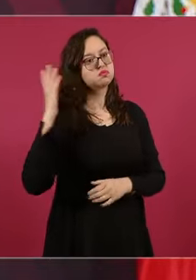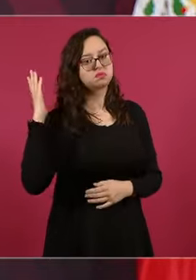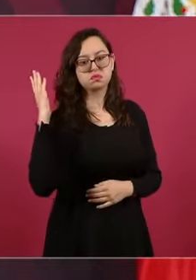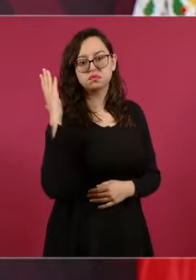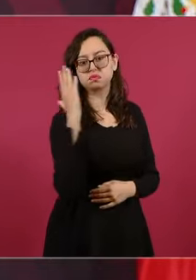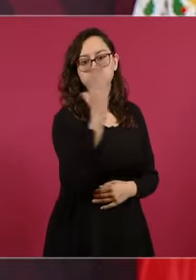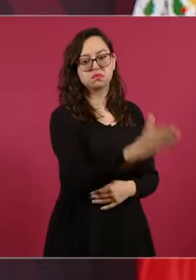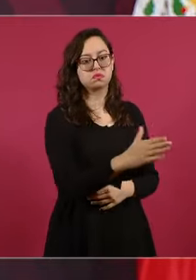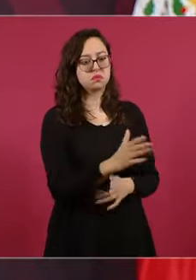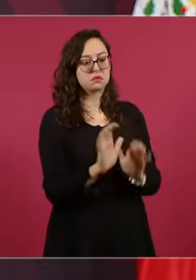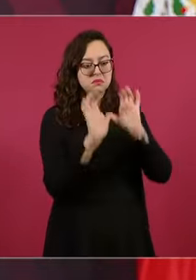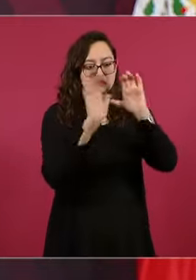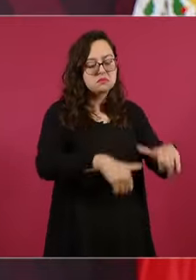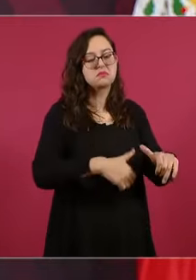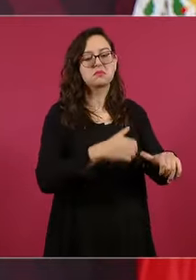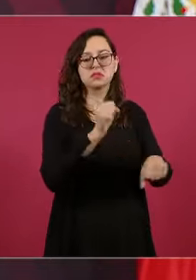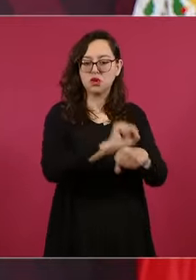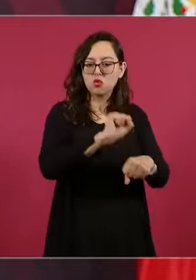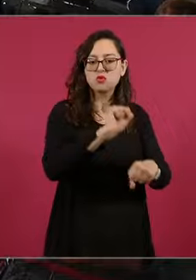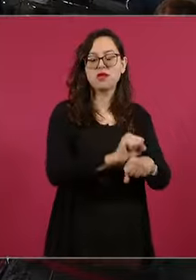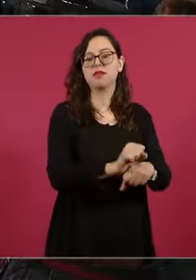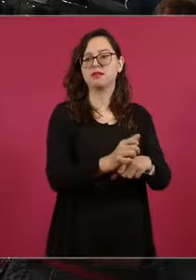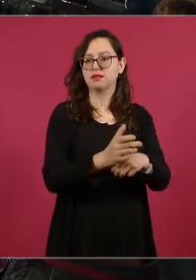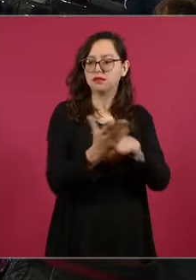a Macuspana, a la secundaria.